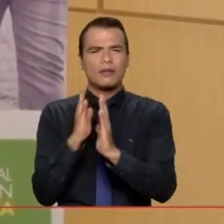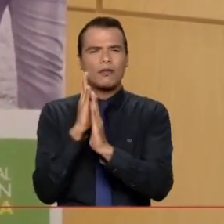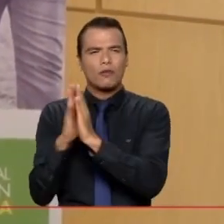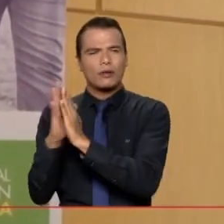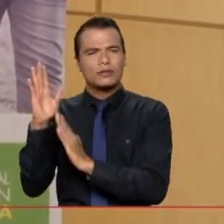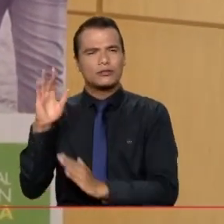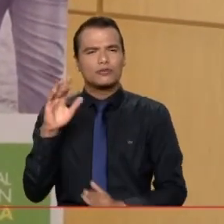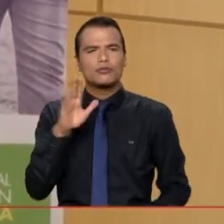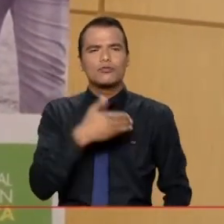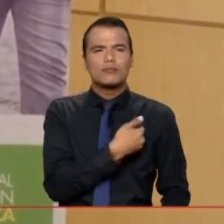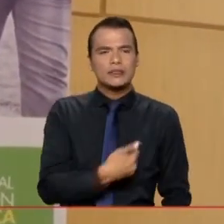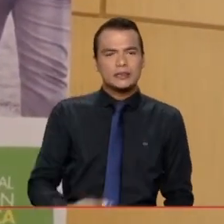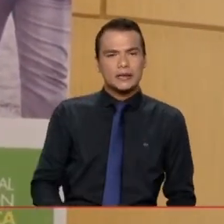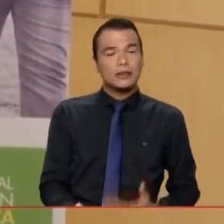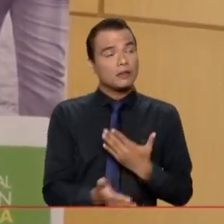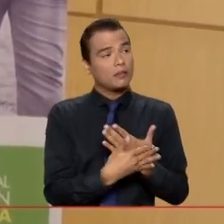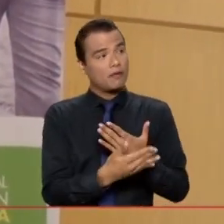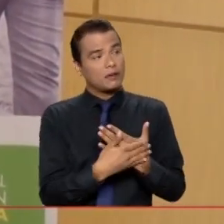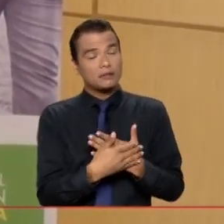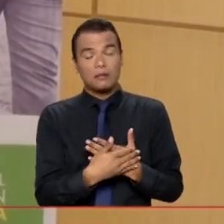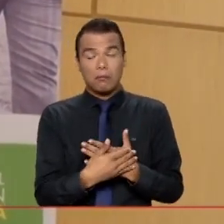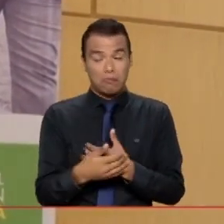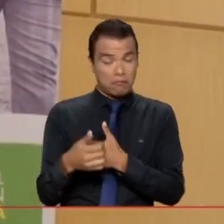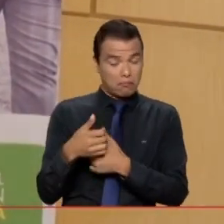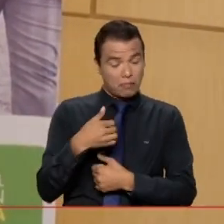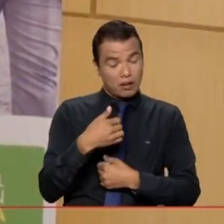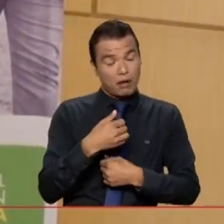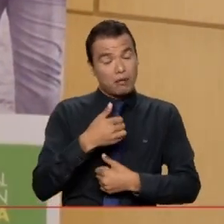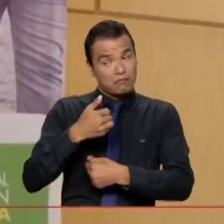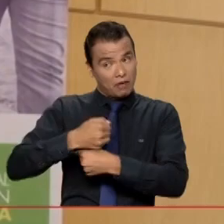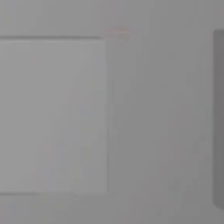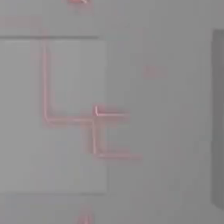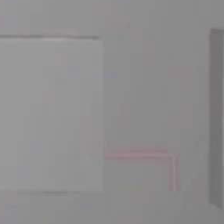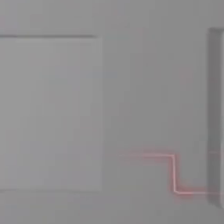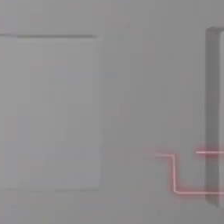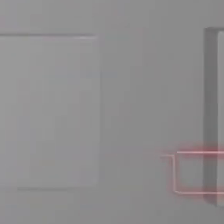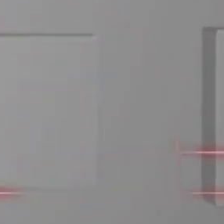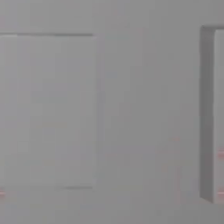profundamente el reconocimiento que hizo a la labor que hace actualmente la Comisión Regional de Moralización.